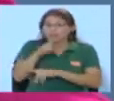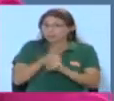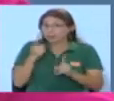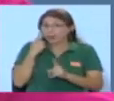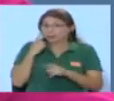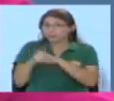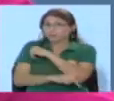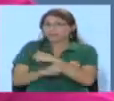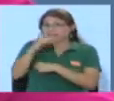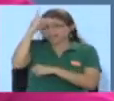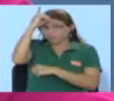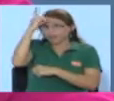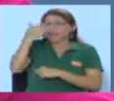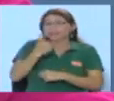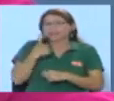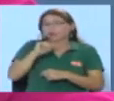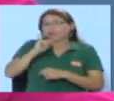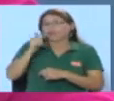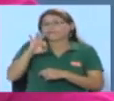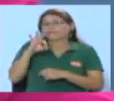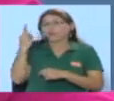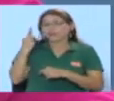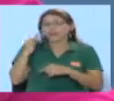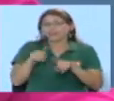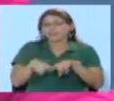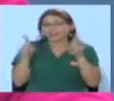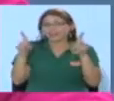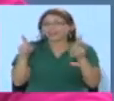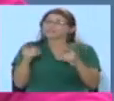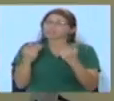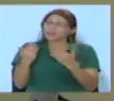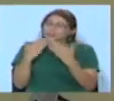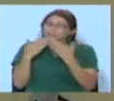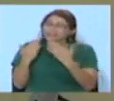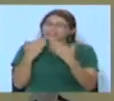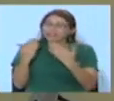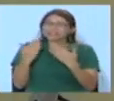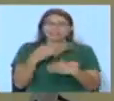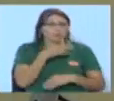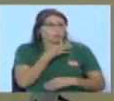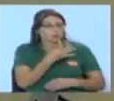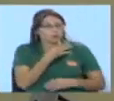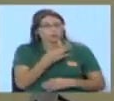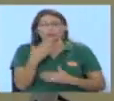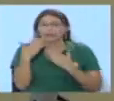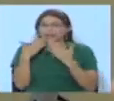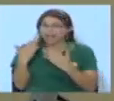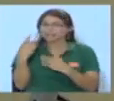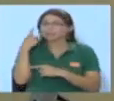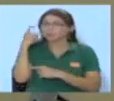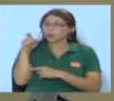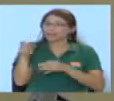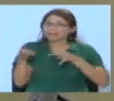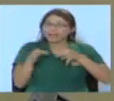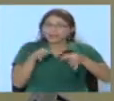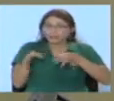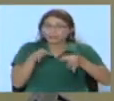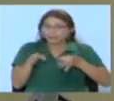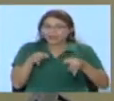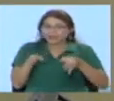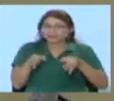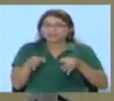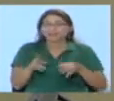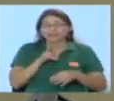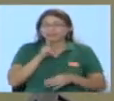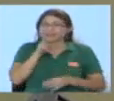que tienen otras maneras de realizar esto. Alonso, muchas gracias por esta ilustración. Uh-huh. Ha